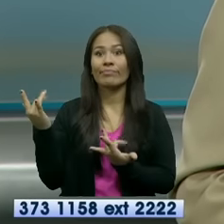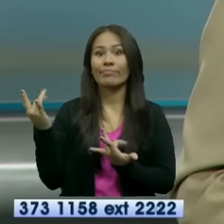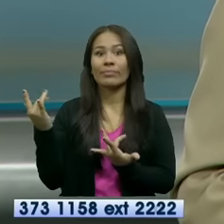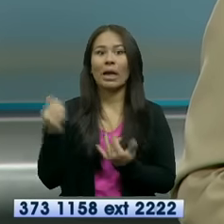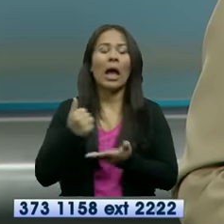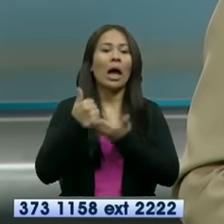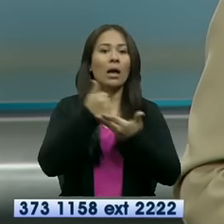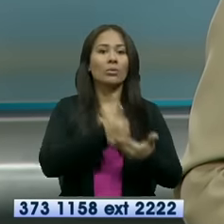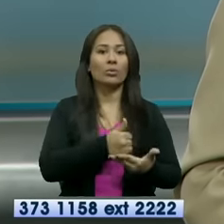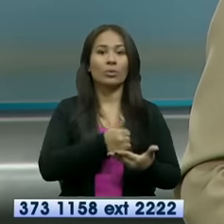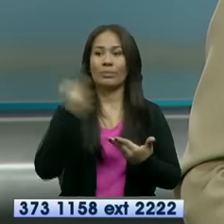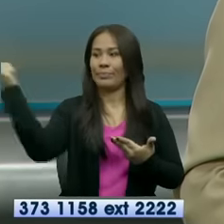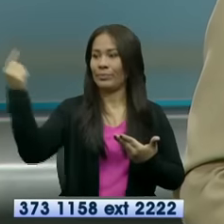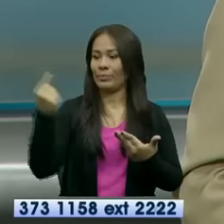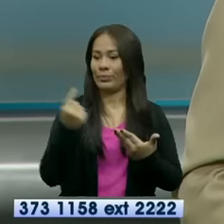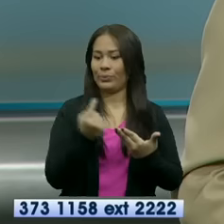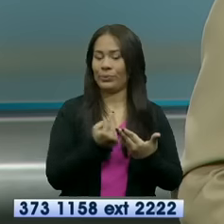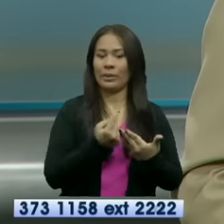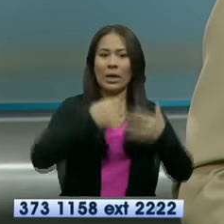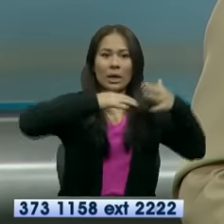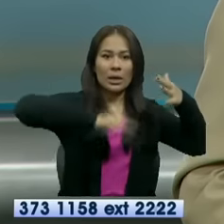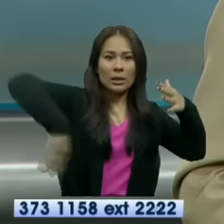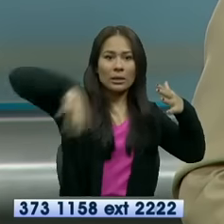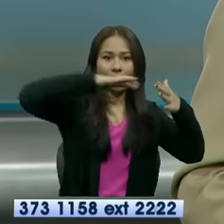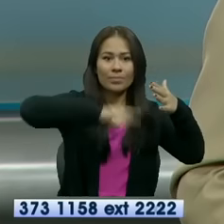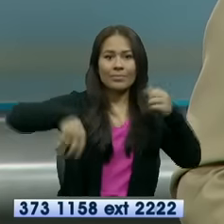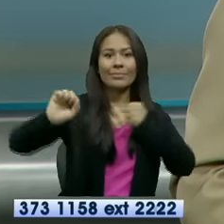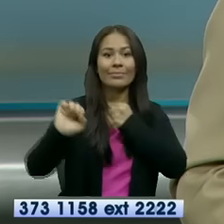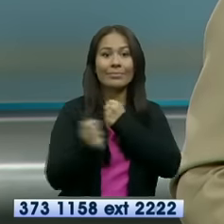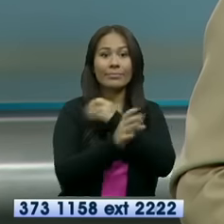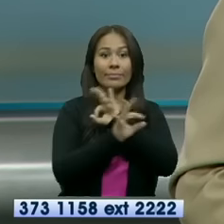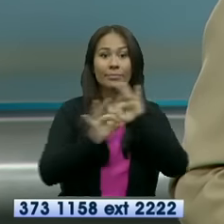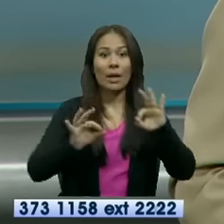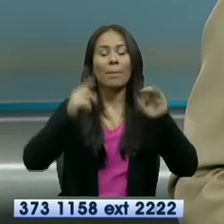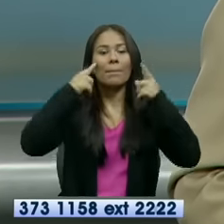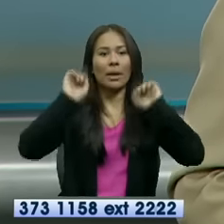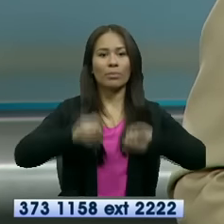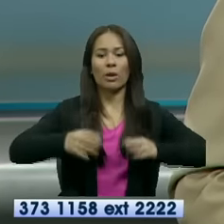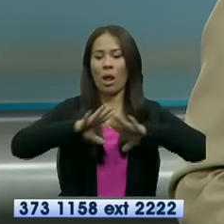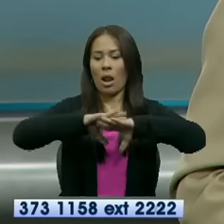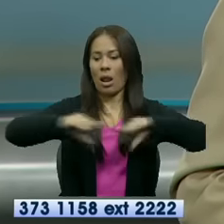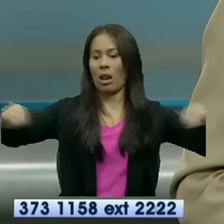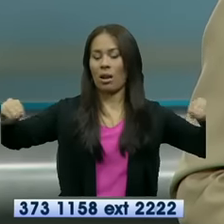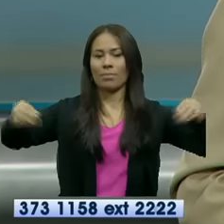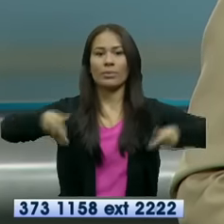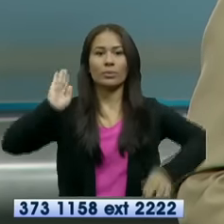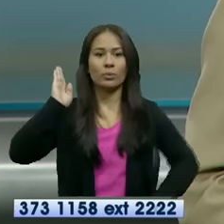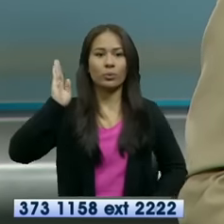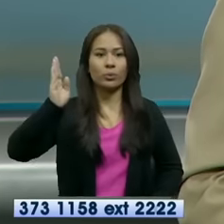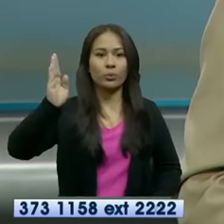maquinaria pesada, una cuadrilla municipal de obreros trabajó en el lugar para lograr despejar la vía.